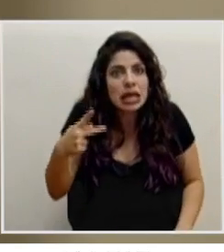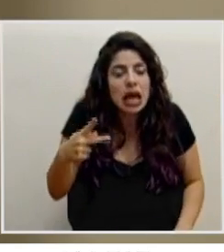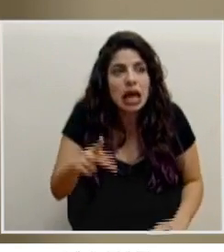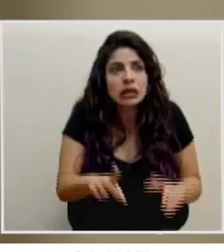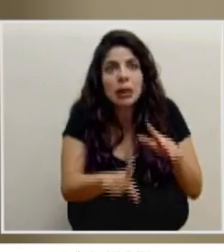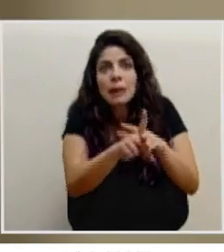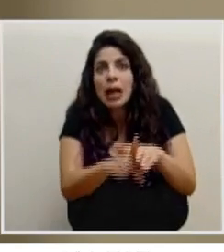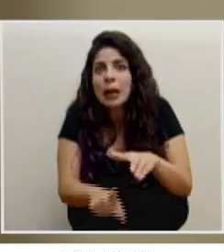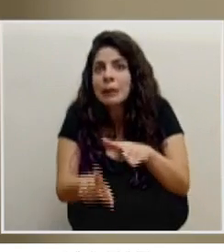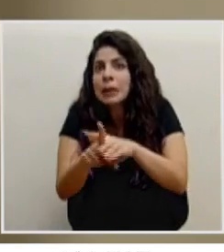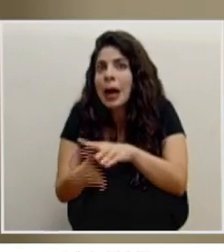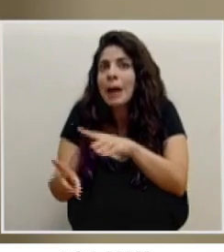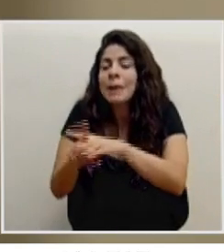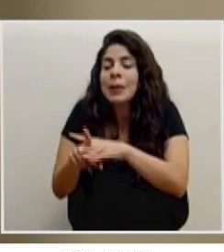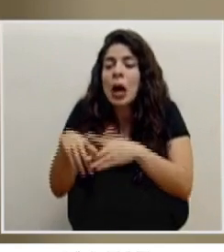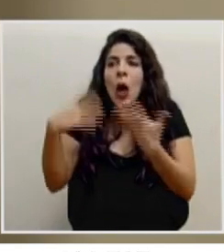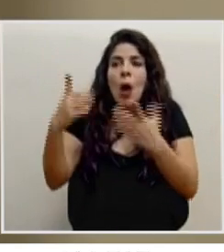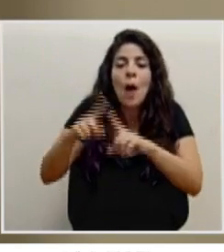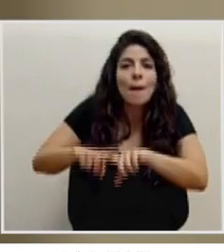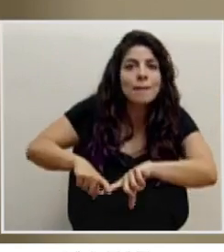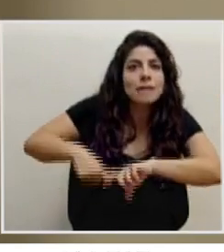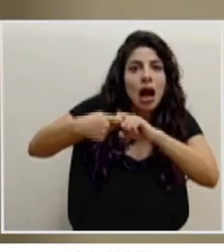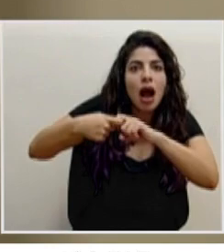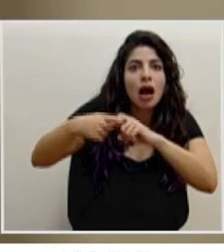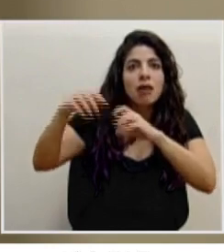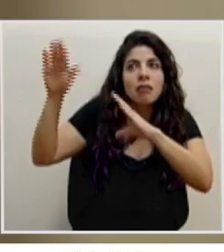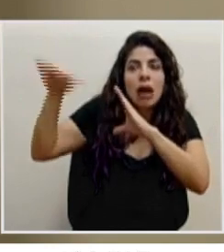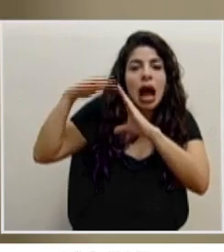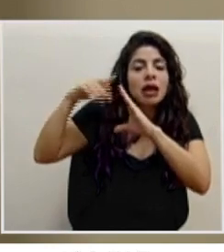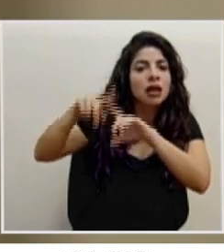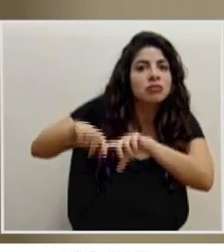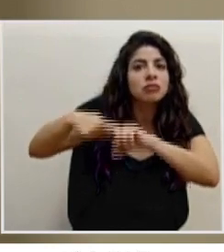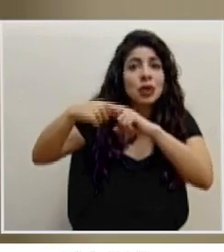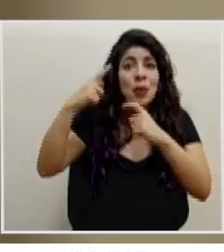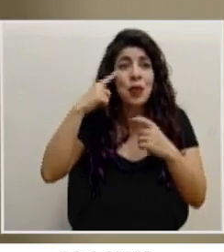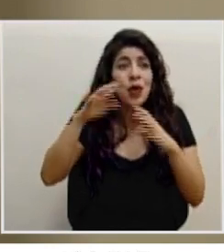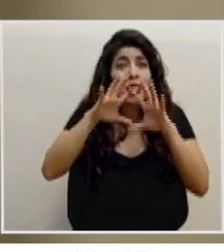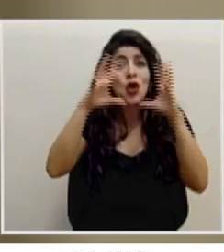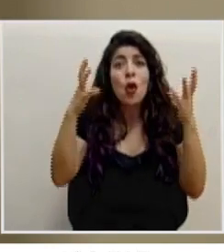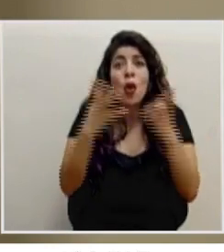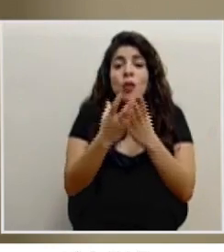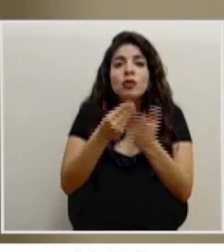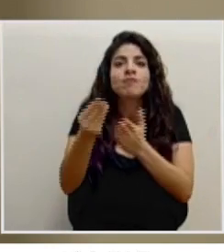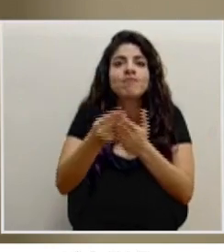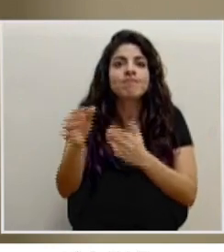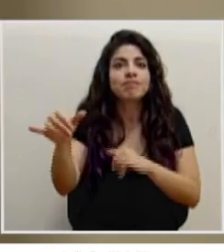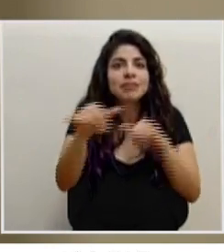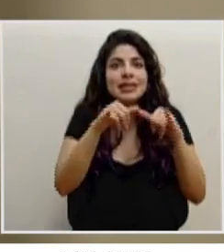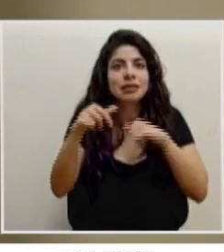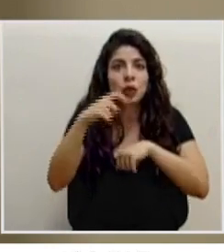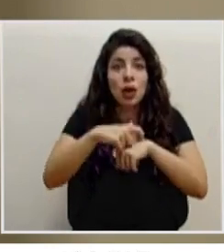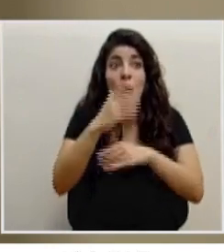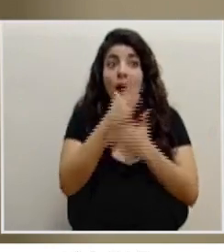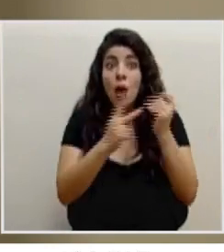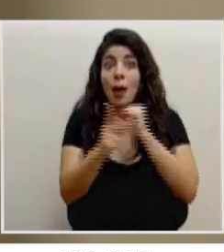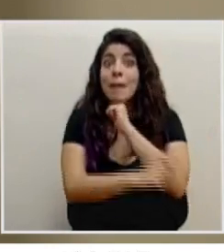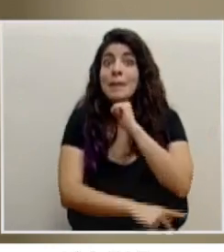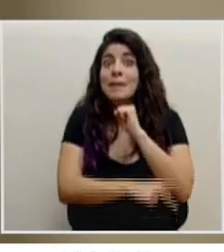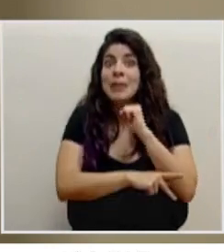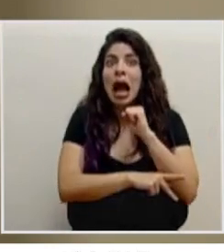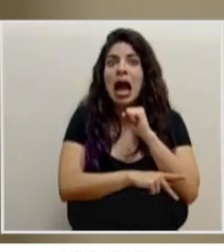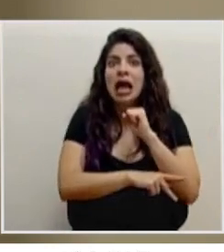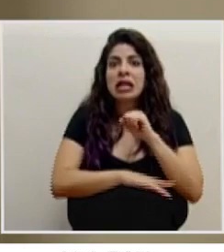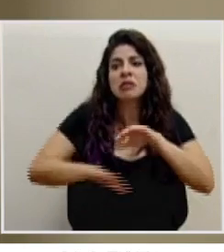pueden levantar, incluso de interrupciones en el envío de vacunas, porque en eso está todo el mundo y ustedes saben que hay países que han estado